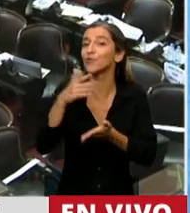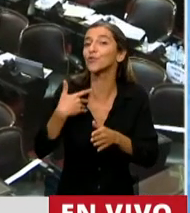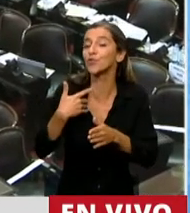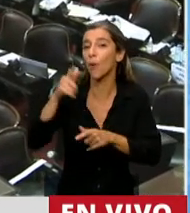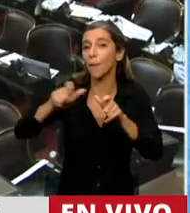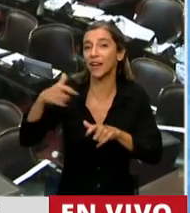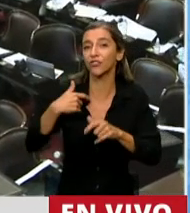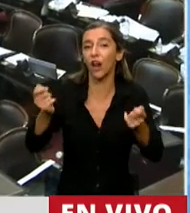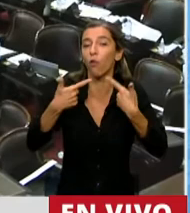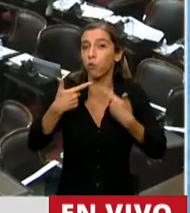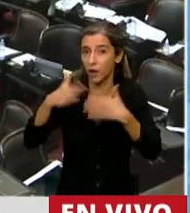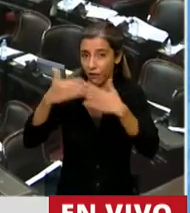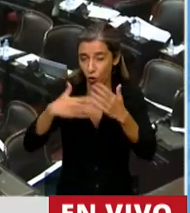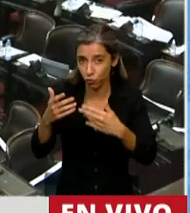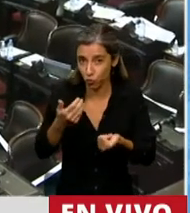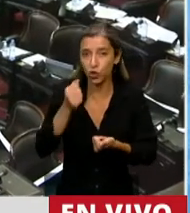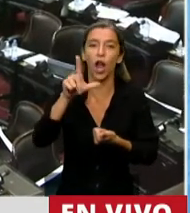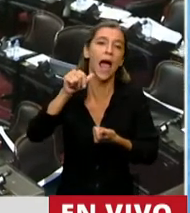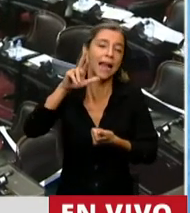Benito Roggio, IEXA, Calcaterra.